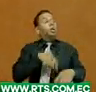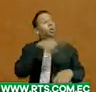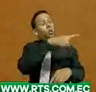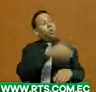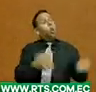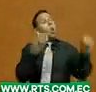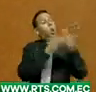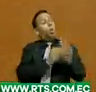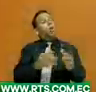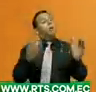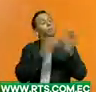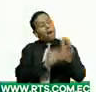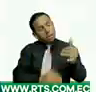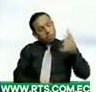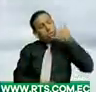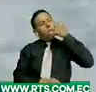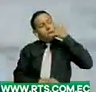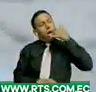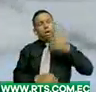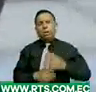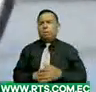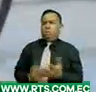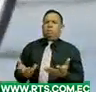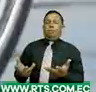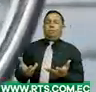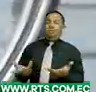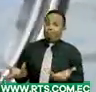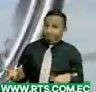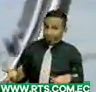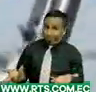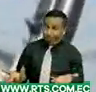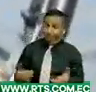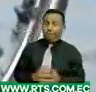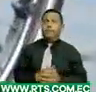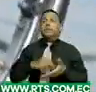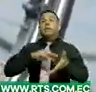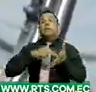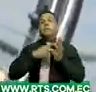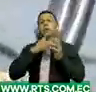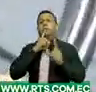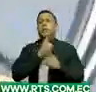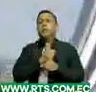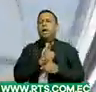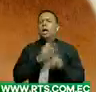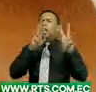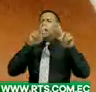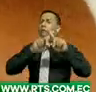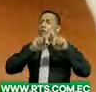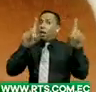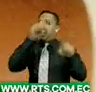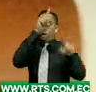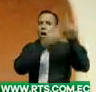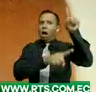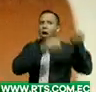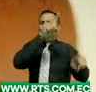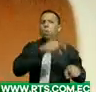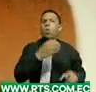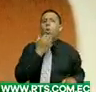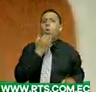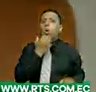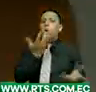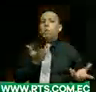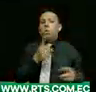comunicarse. Sin embargo, las alternativas fuera del marco de la ley no se hicieron esperar. Asegura que una funcionaria que